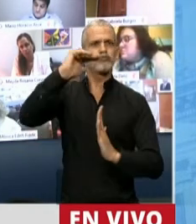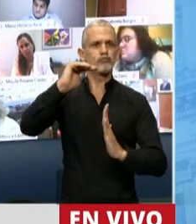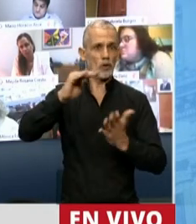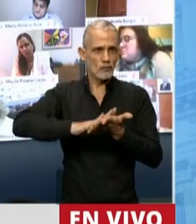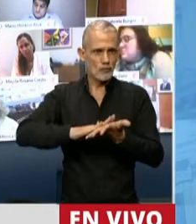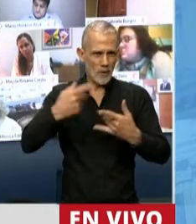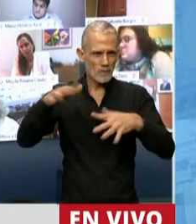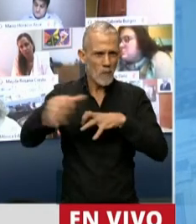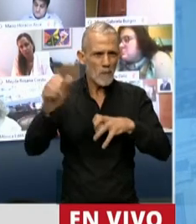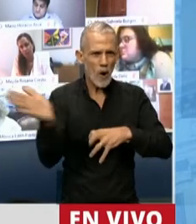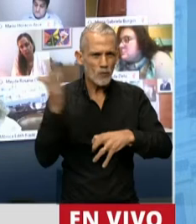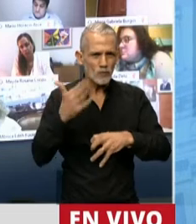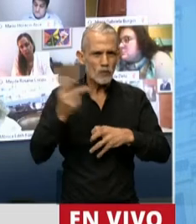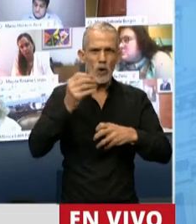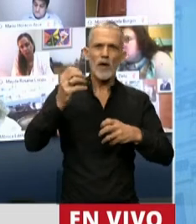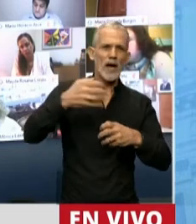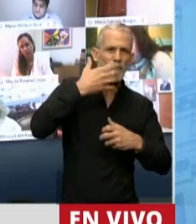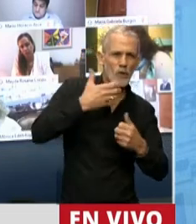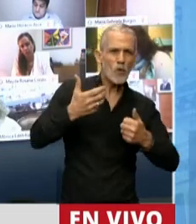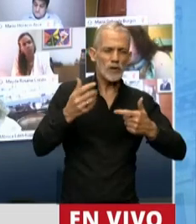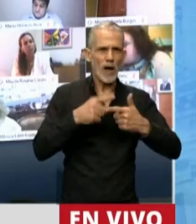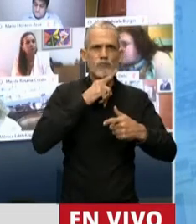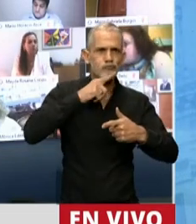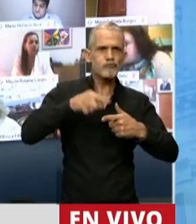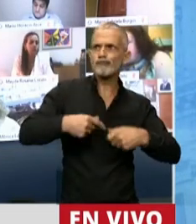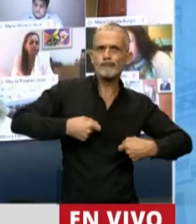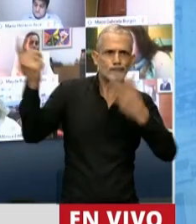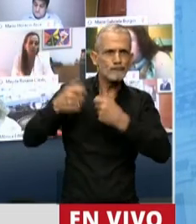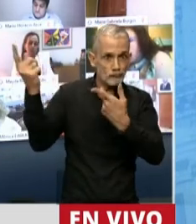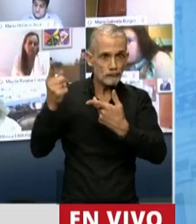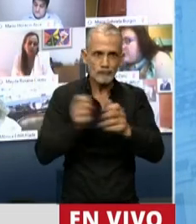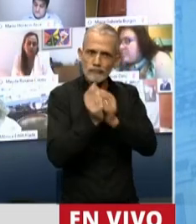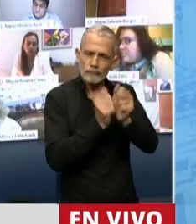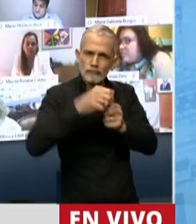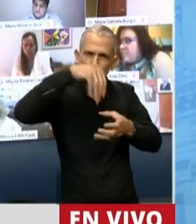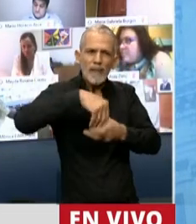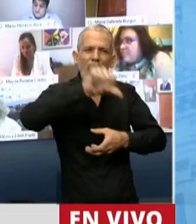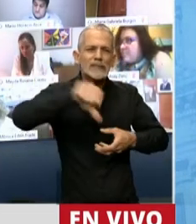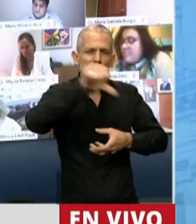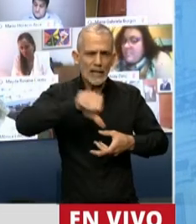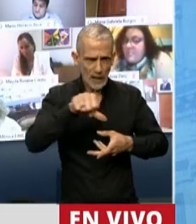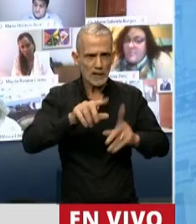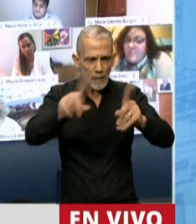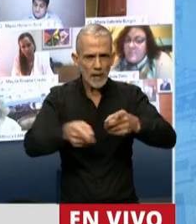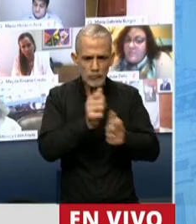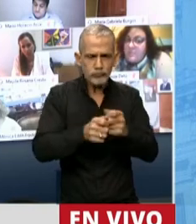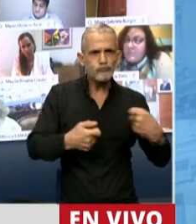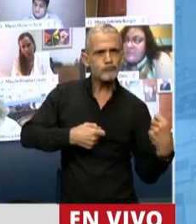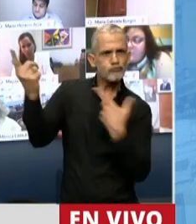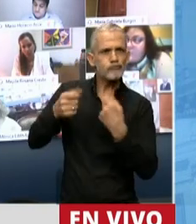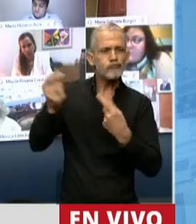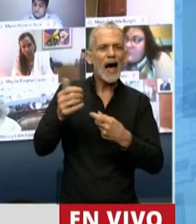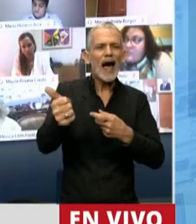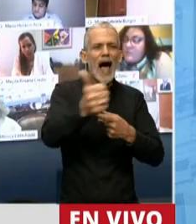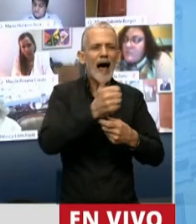términos de exportación de fruta fresca, de industrialización en aceites esenciales y exportación de